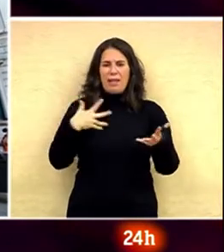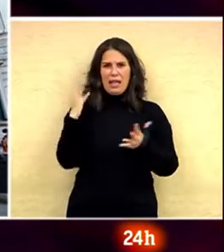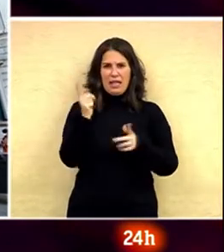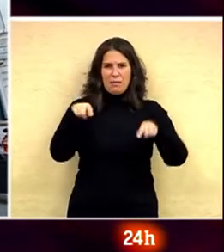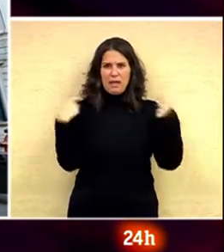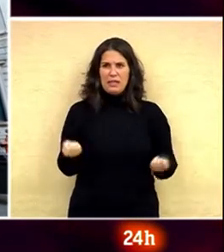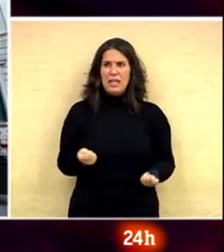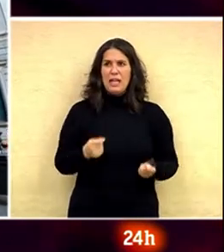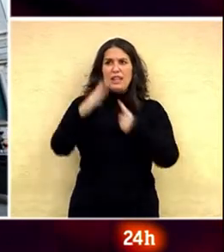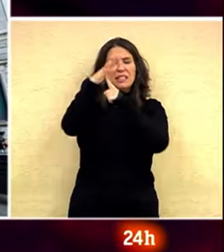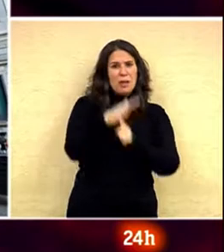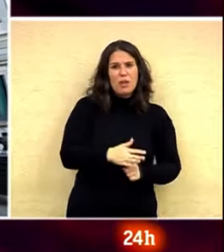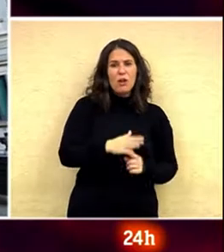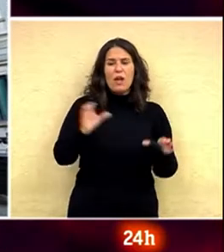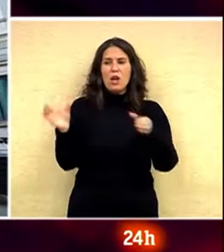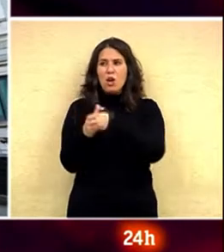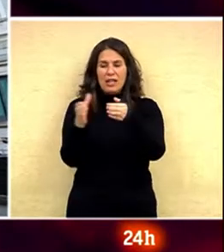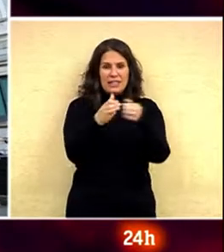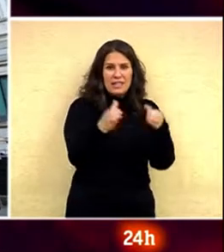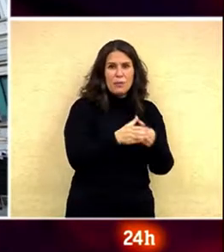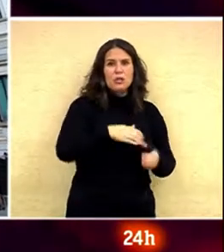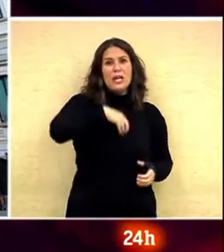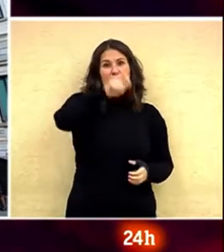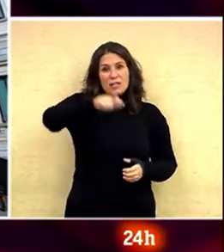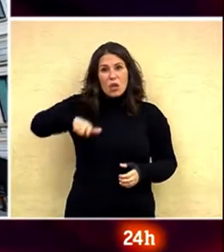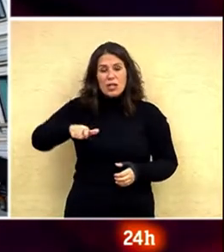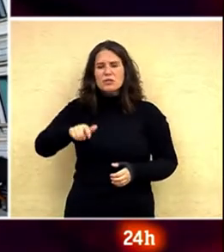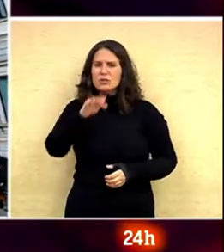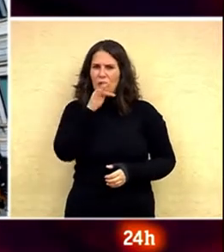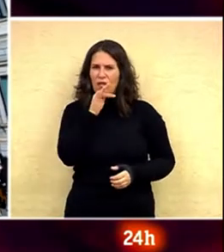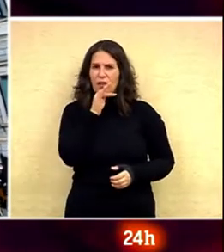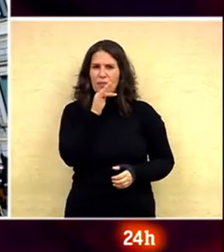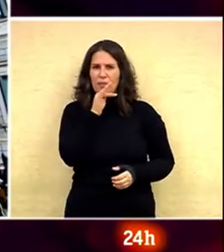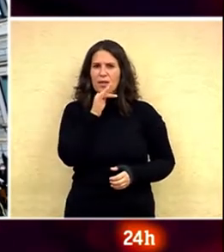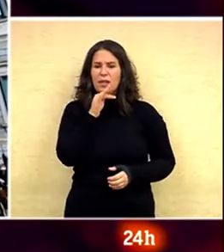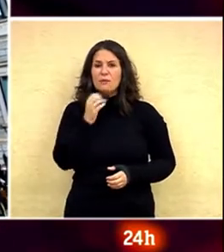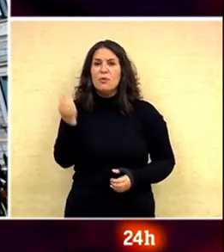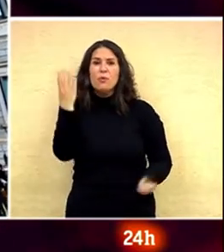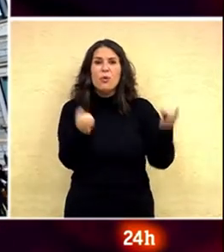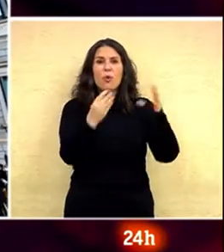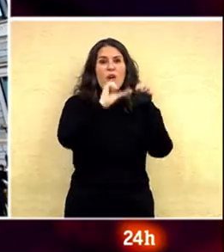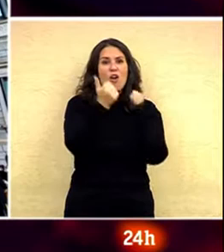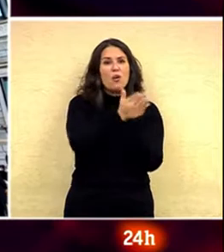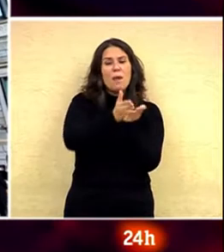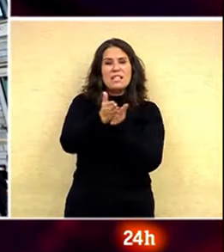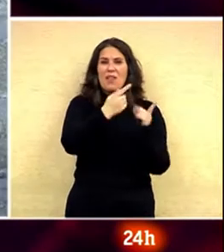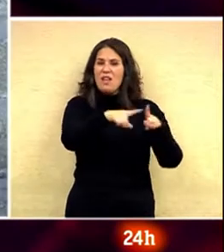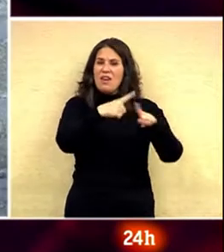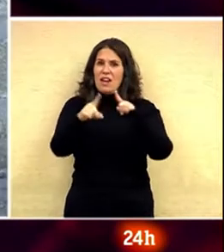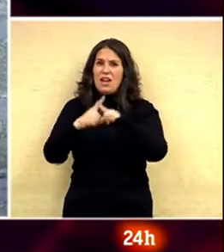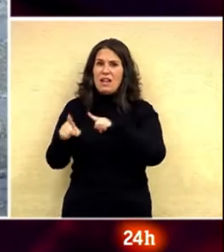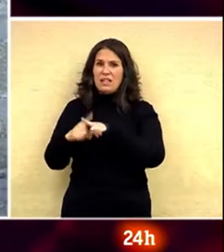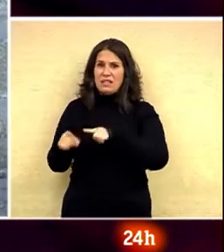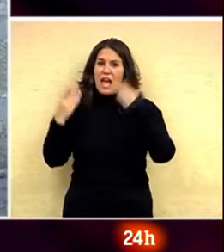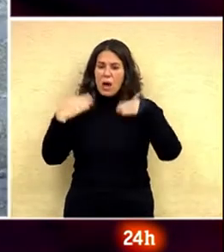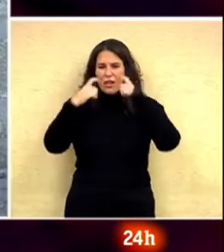climática. La discriminación de colectivos y personas subsiste y emerge bajo formas distintas ante los esfuerzos de